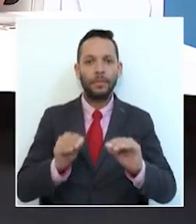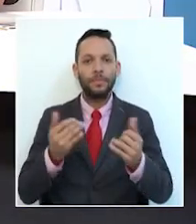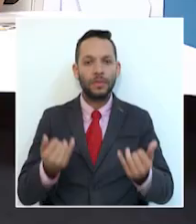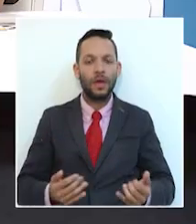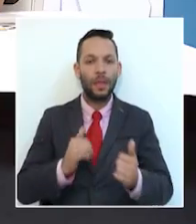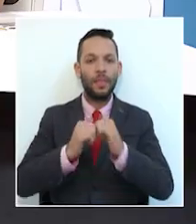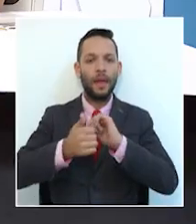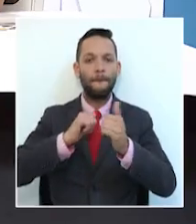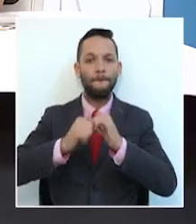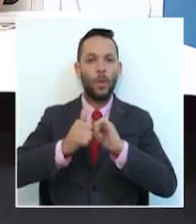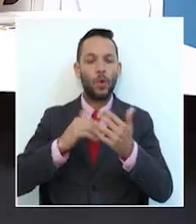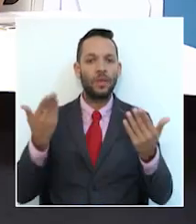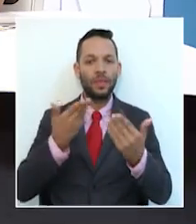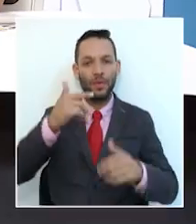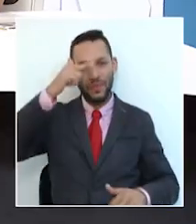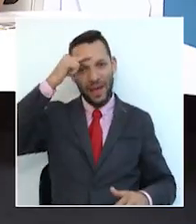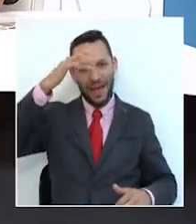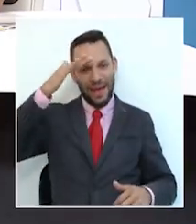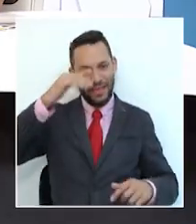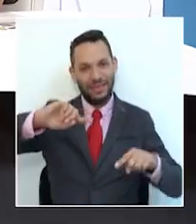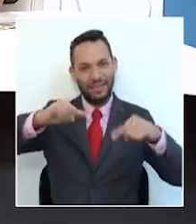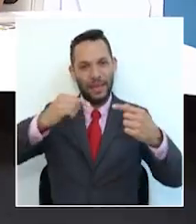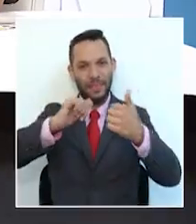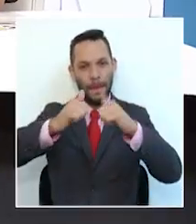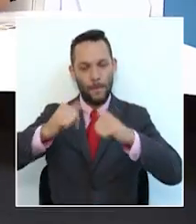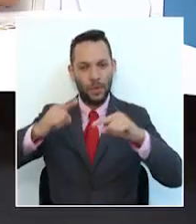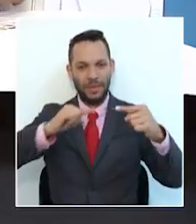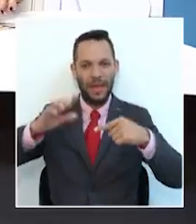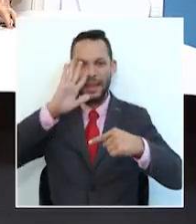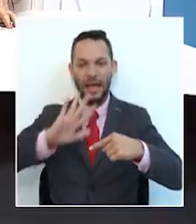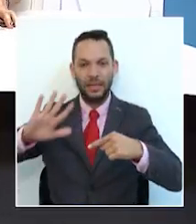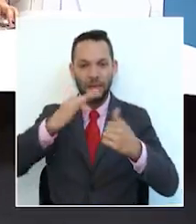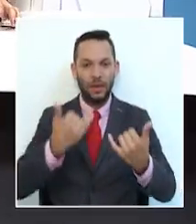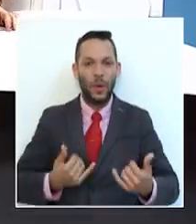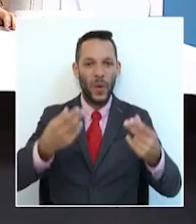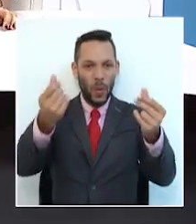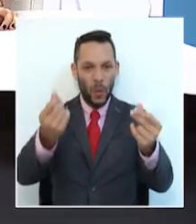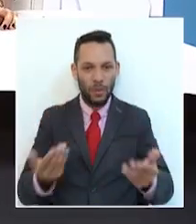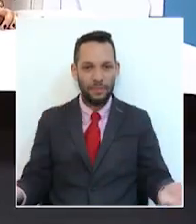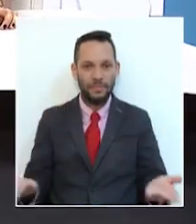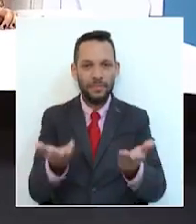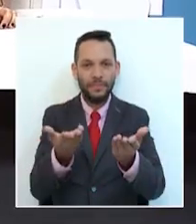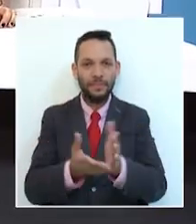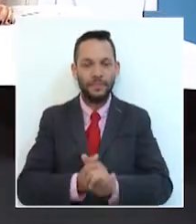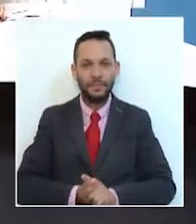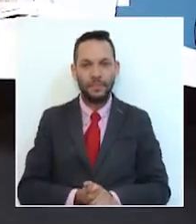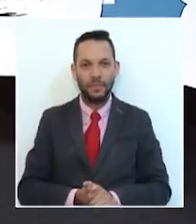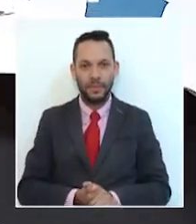información deportiva desde Cartagena con los Juegos Deportivos Nacionales y don Juan Jarre Gutiérrez. Y a esta hora, indicadores económicos en Telecafé